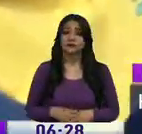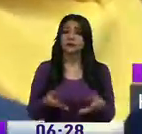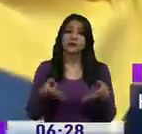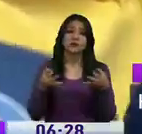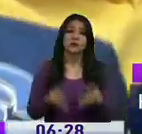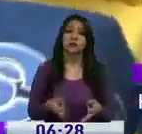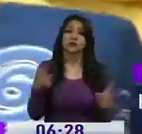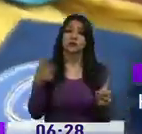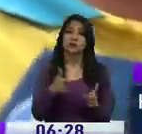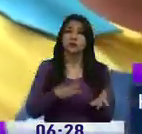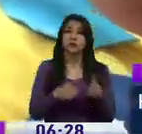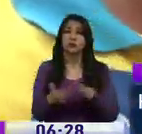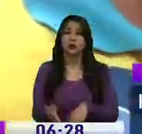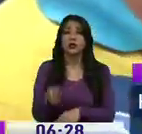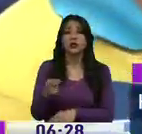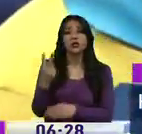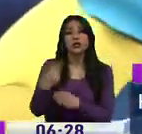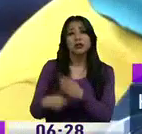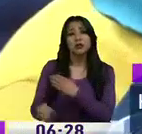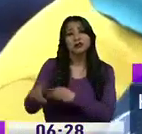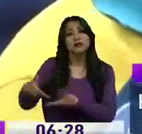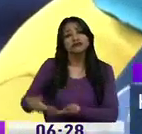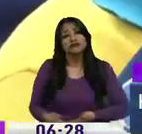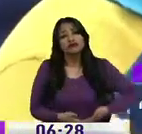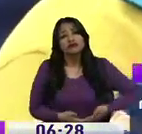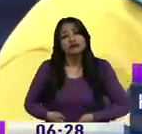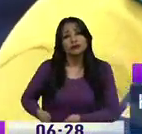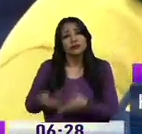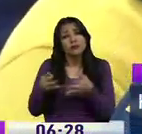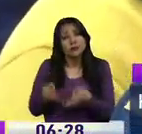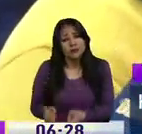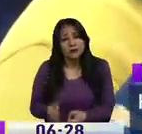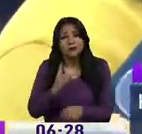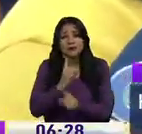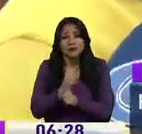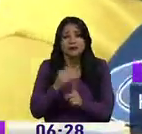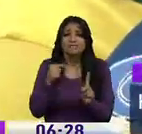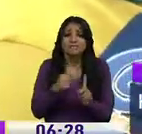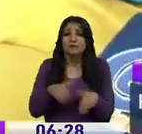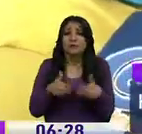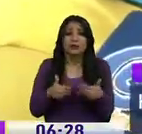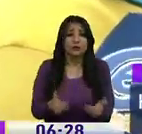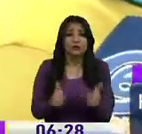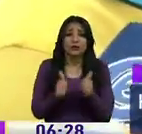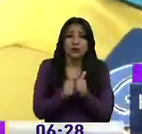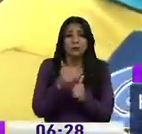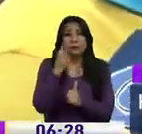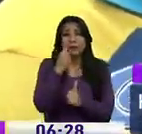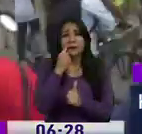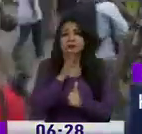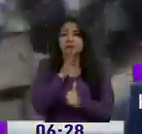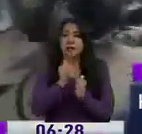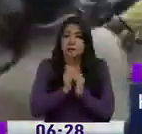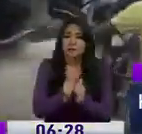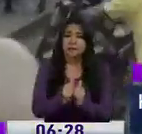tenemos que terminar enseñado con sus papis pero mucho